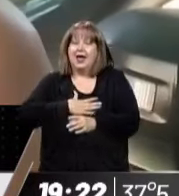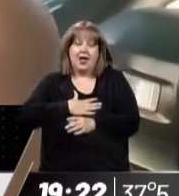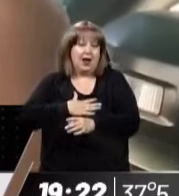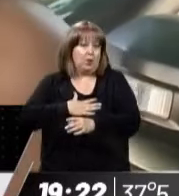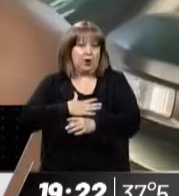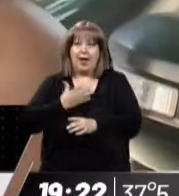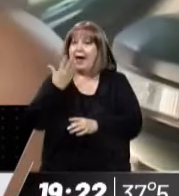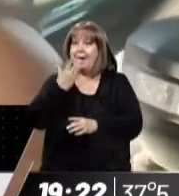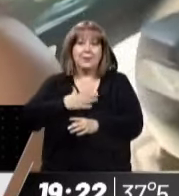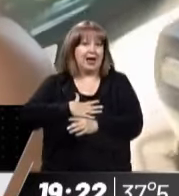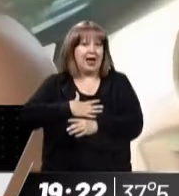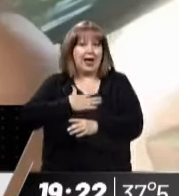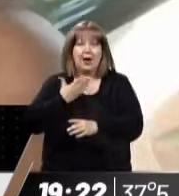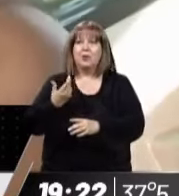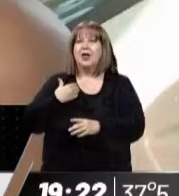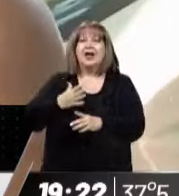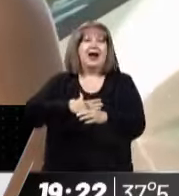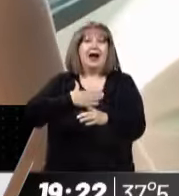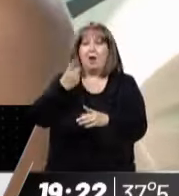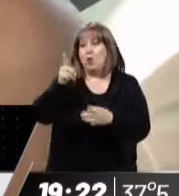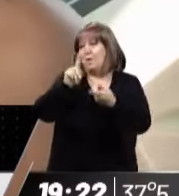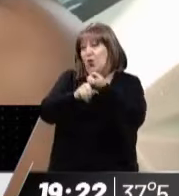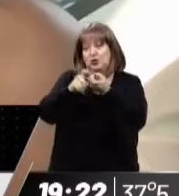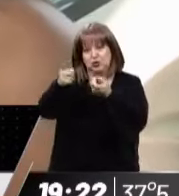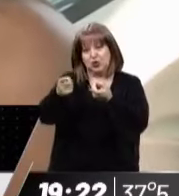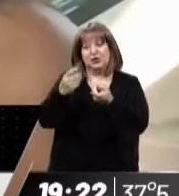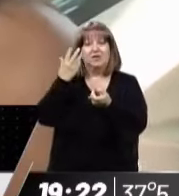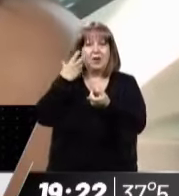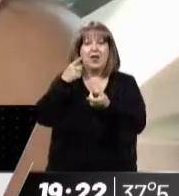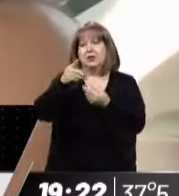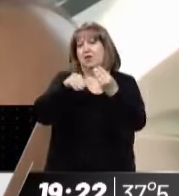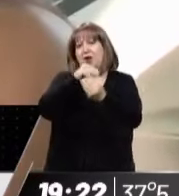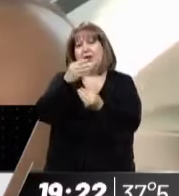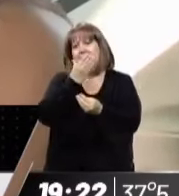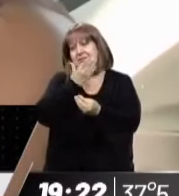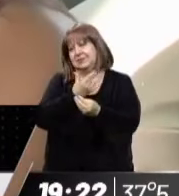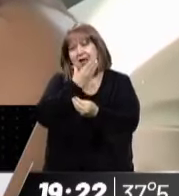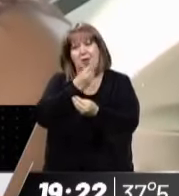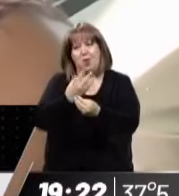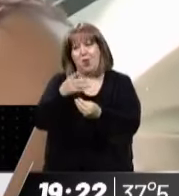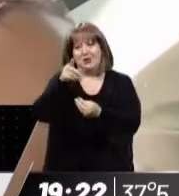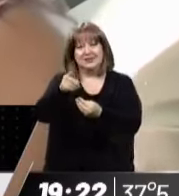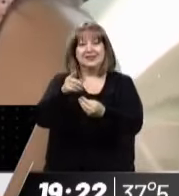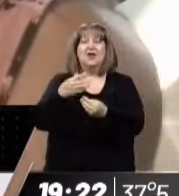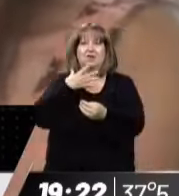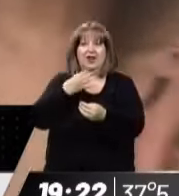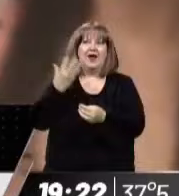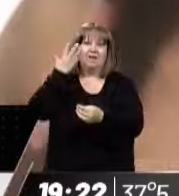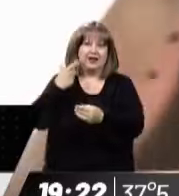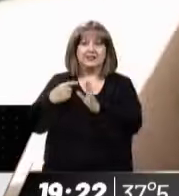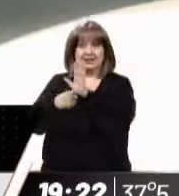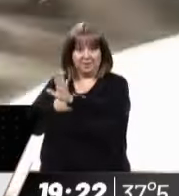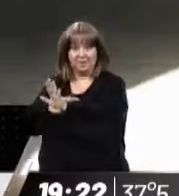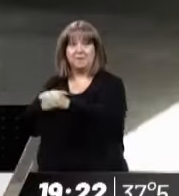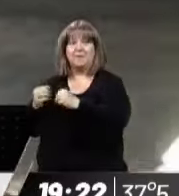Francia. Enamorada de mi marido, de su cultura, de su familia y la verdad que es un país hermoso. Y con el amor